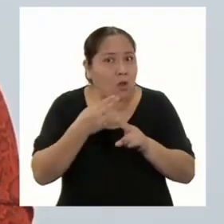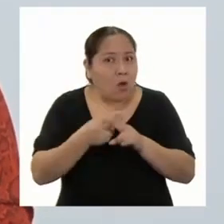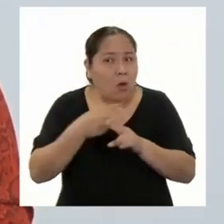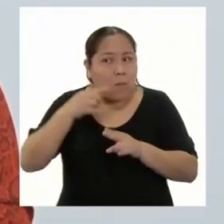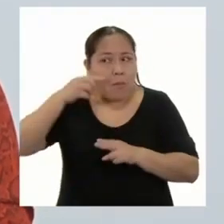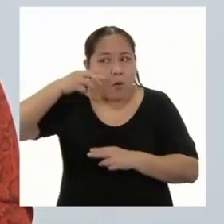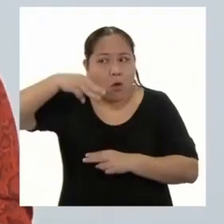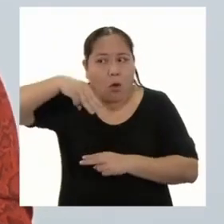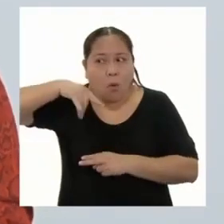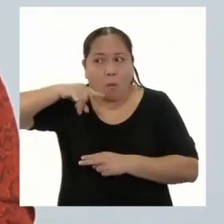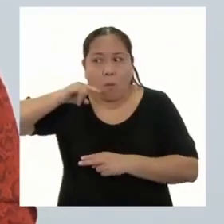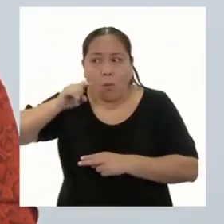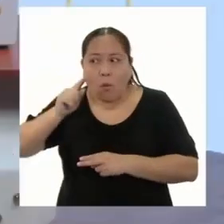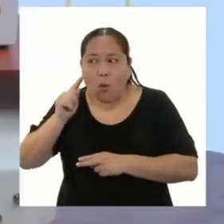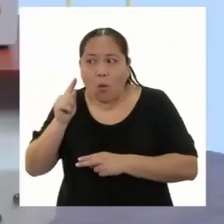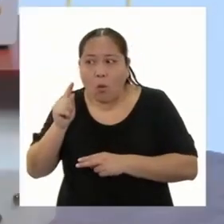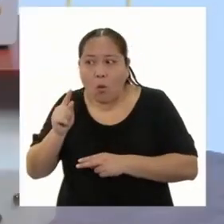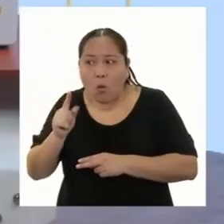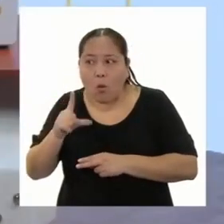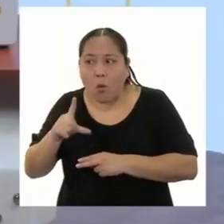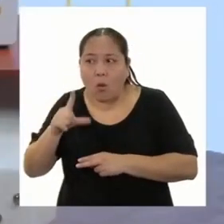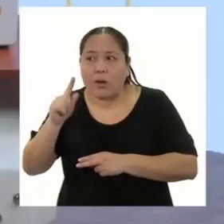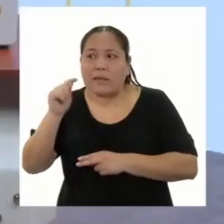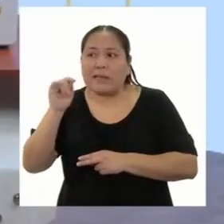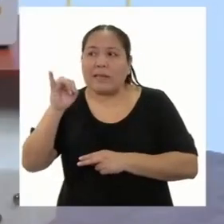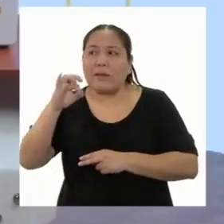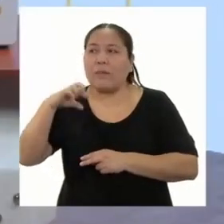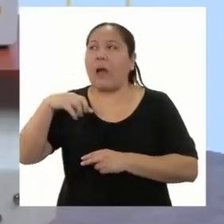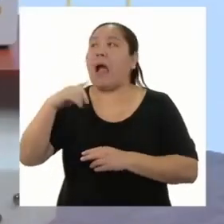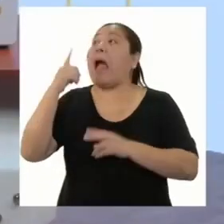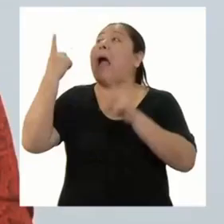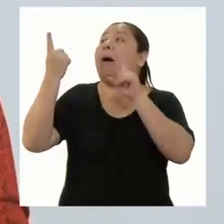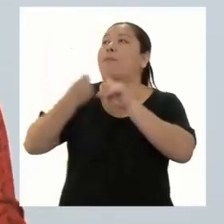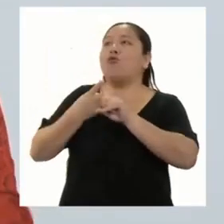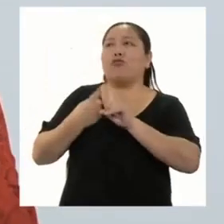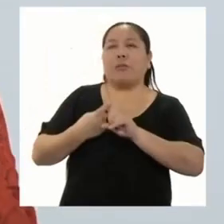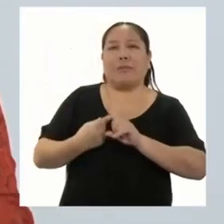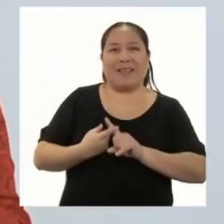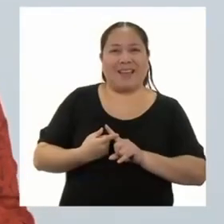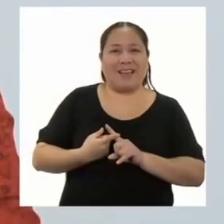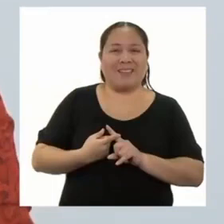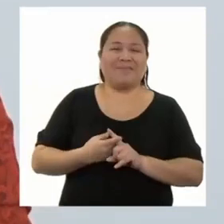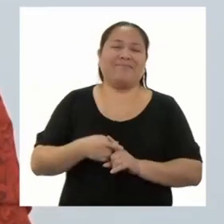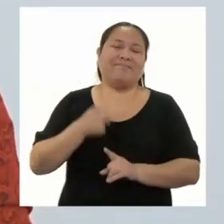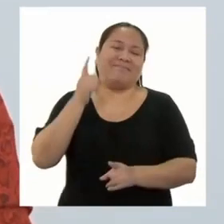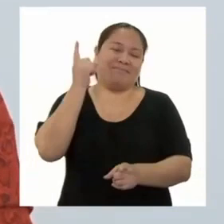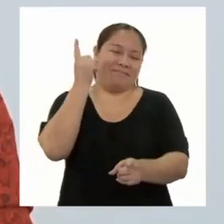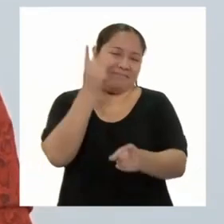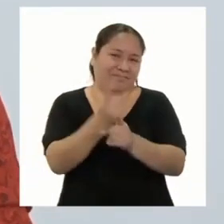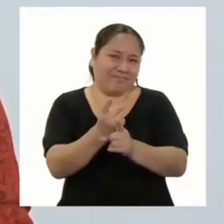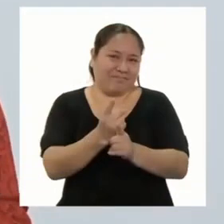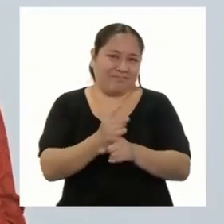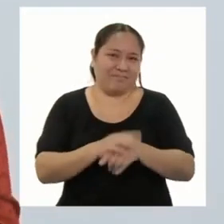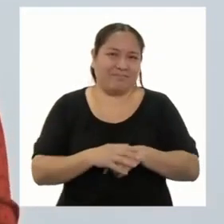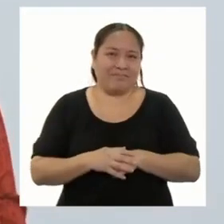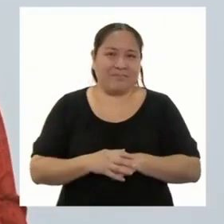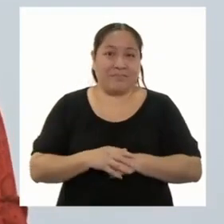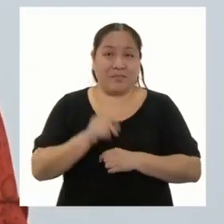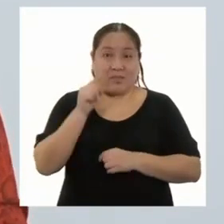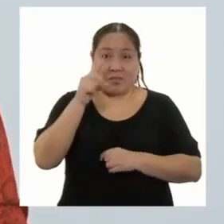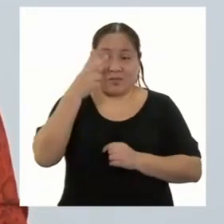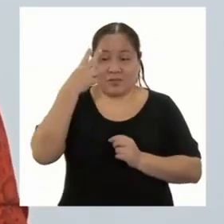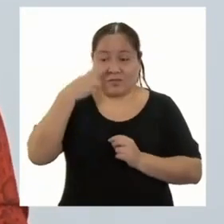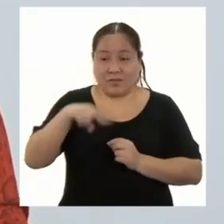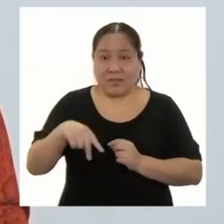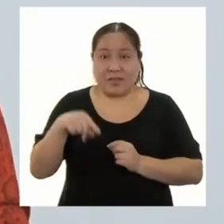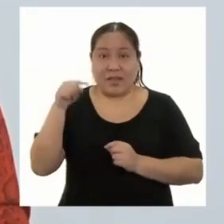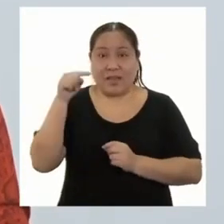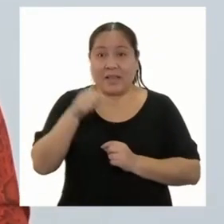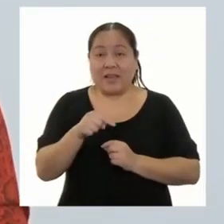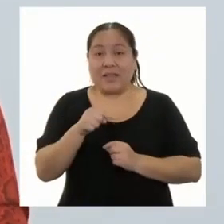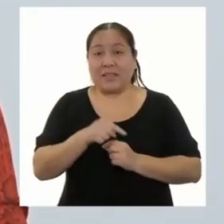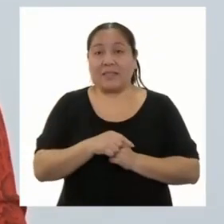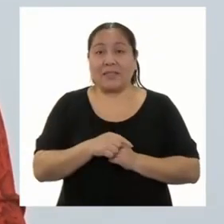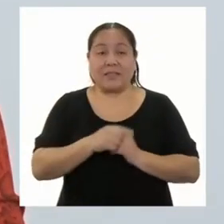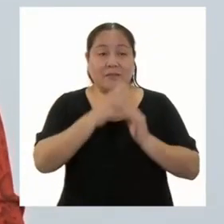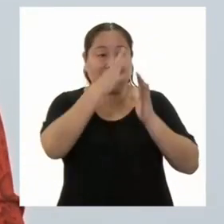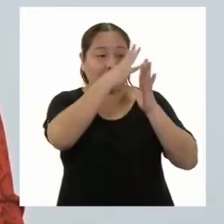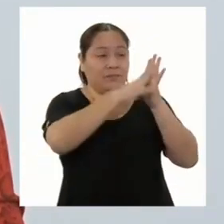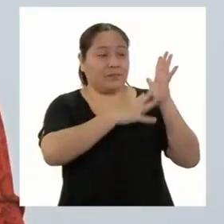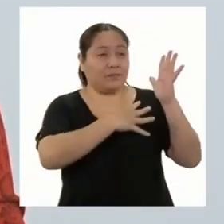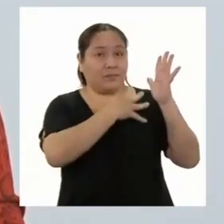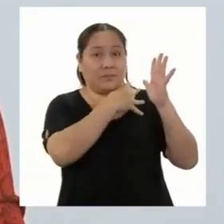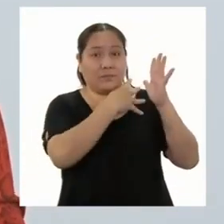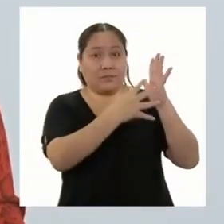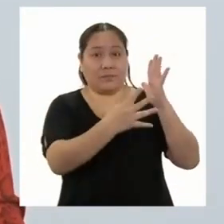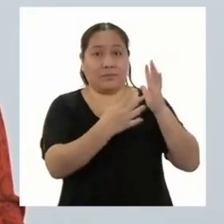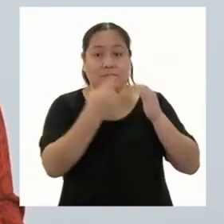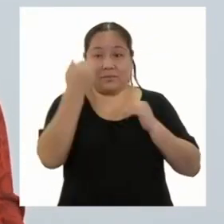múltiplo. ¡Multiplicando! Exacto. Como verán, en este cuadro, cada